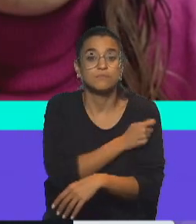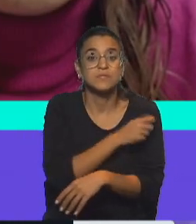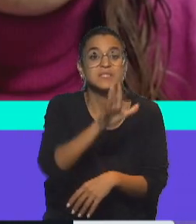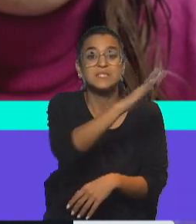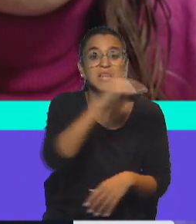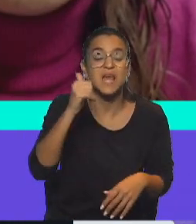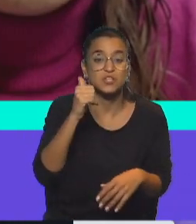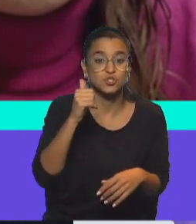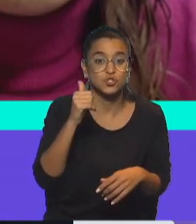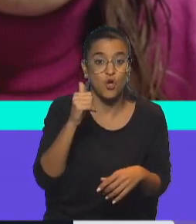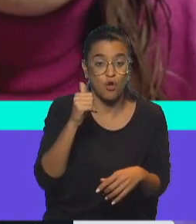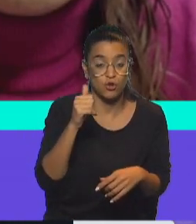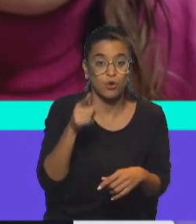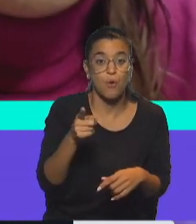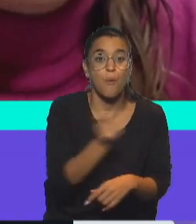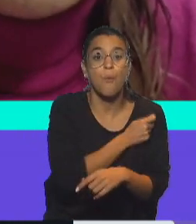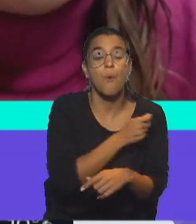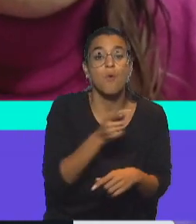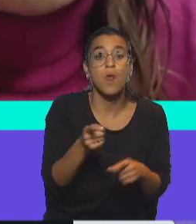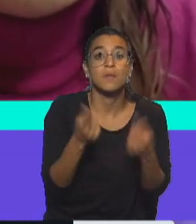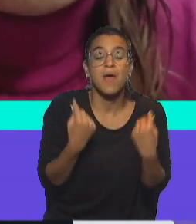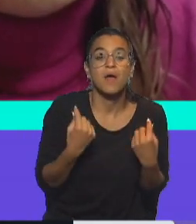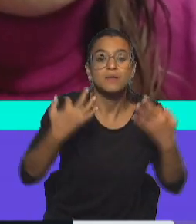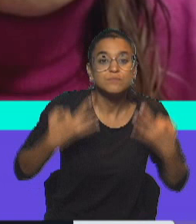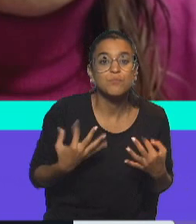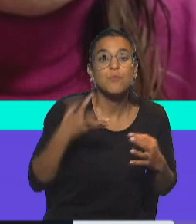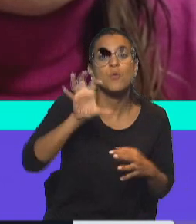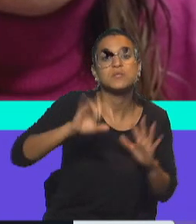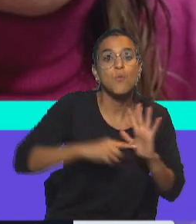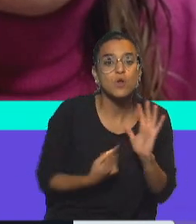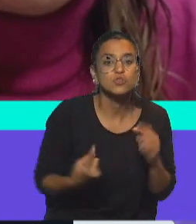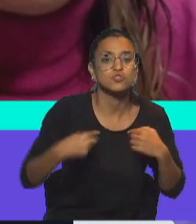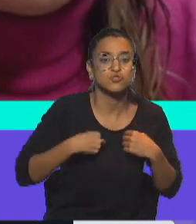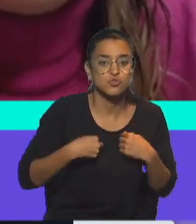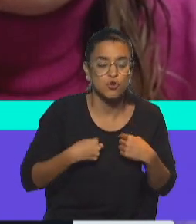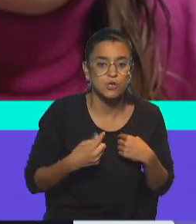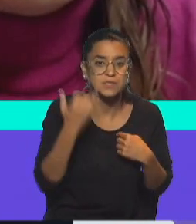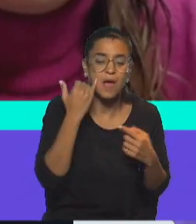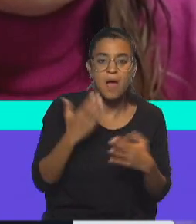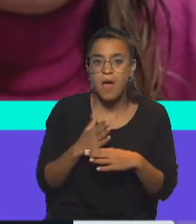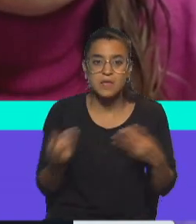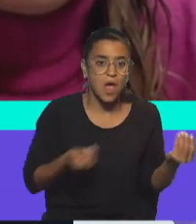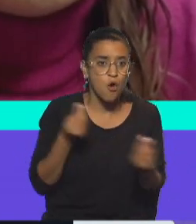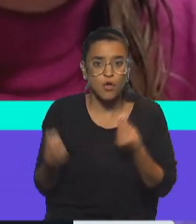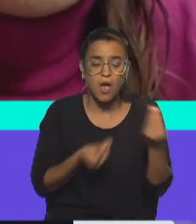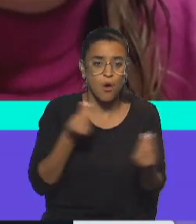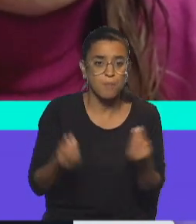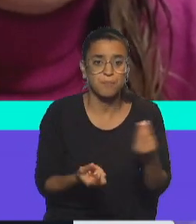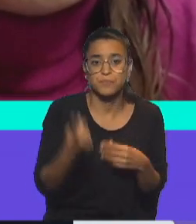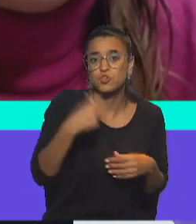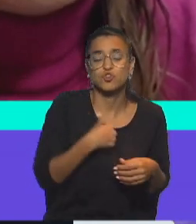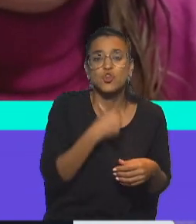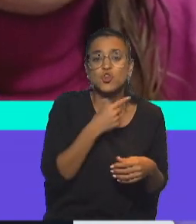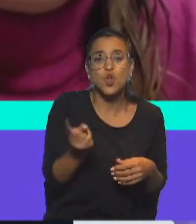citación por parte del vacunante para recibir mi dosis por la provincia de Buenos Aires. Yo tenía ahí un dilema que era, primero, que no